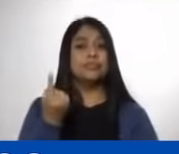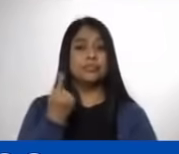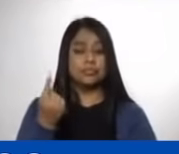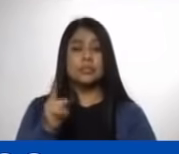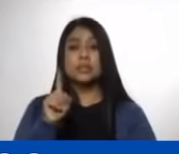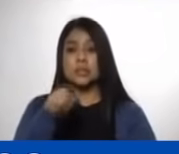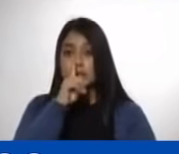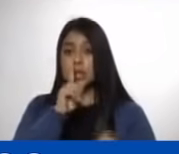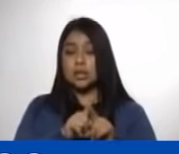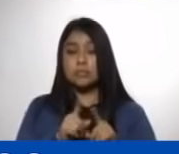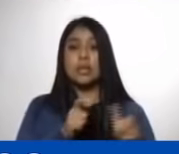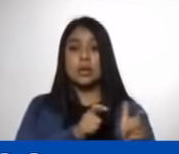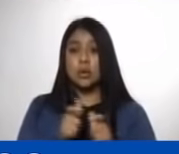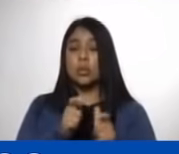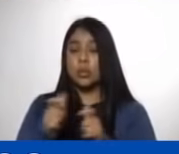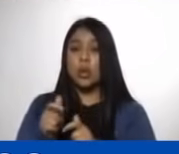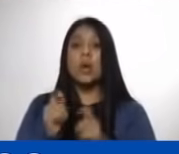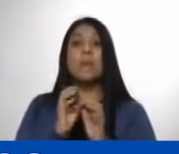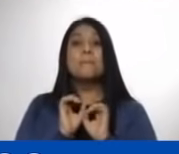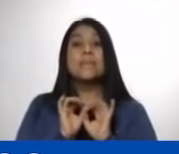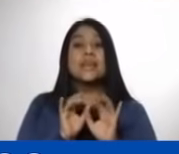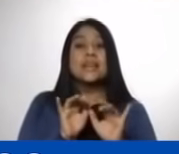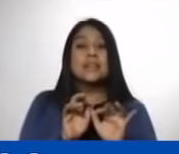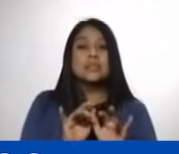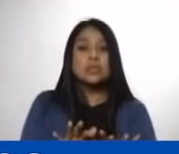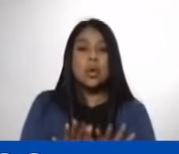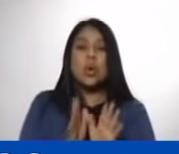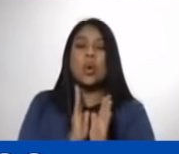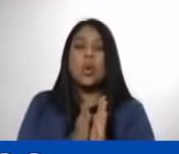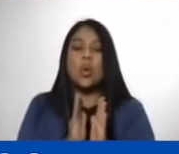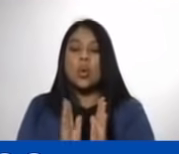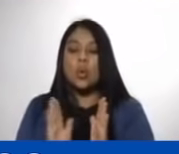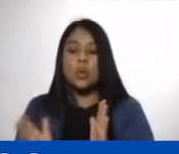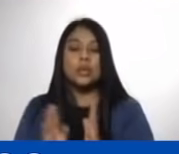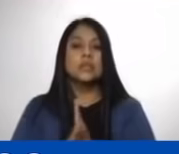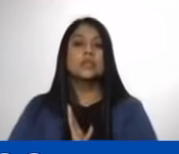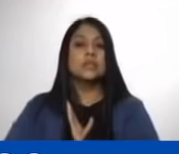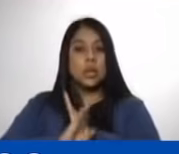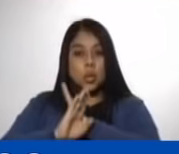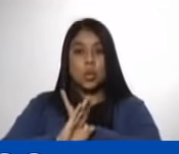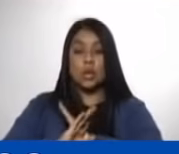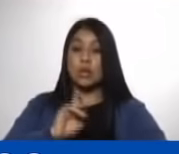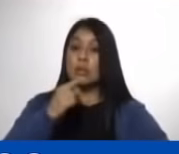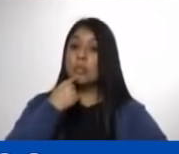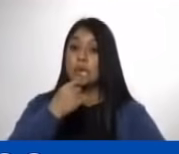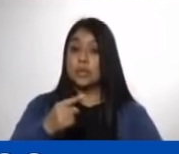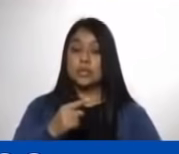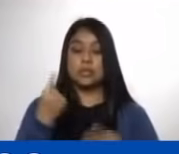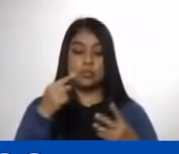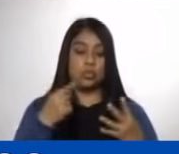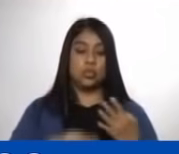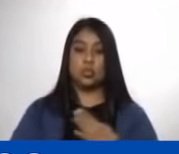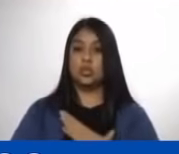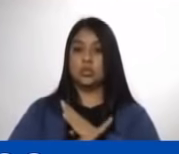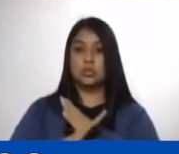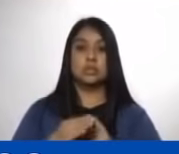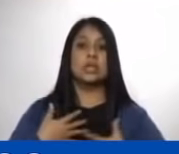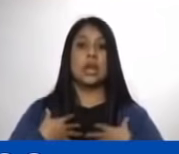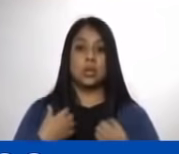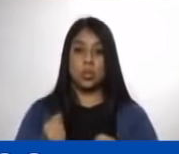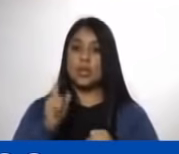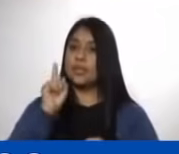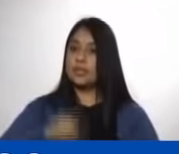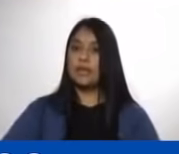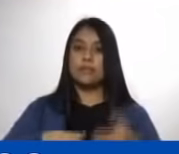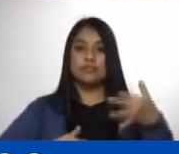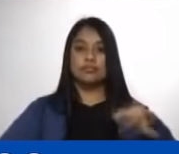el tratamiento de una migración ordenada y segura, y como lo dice el protocolo de salud, de bioseguridad, debe presentarse la prueba